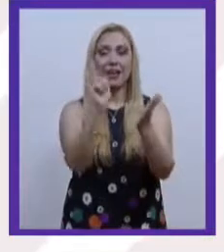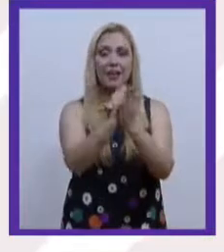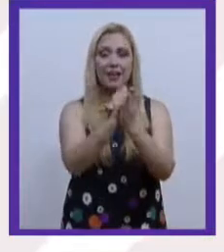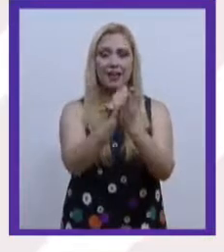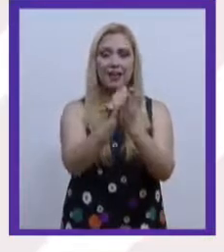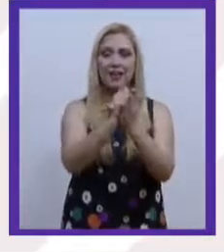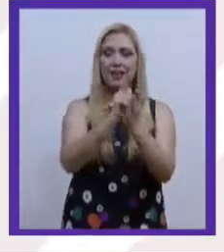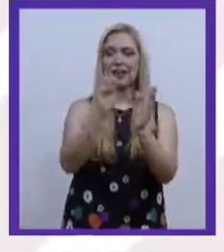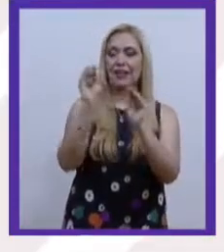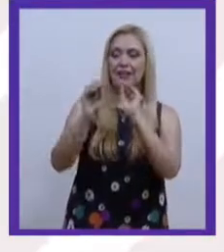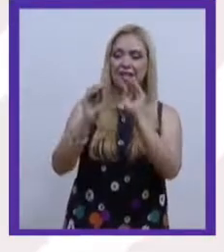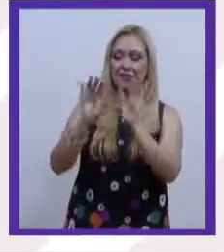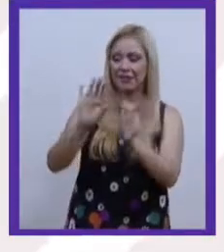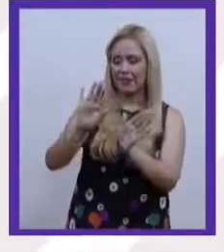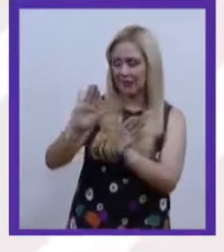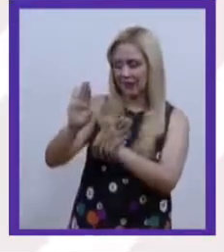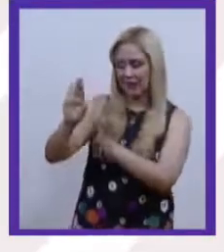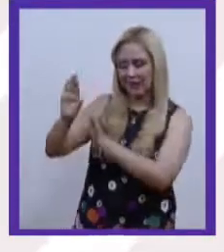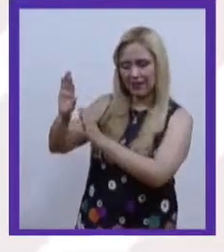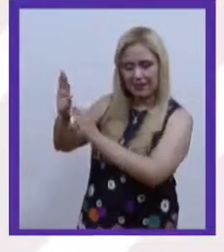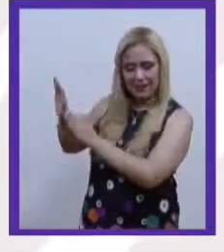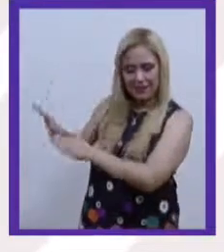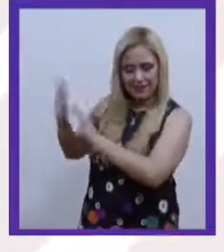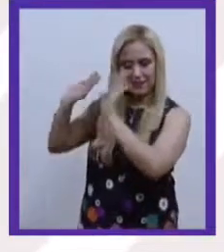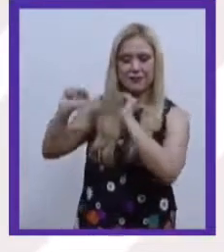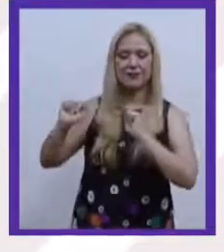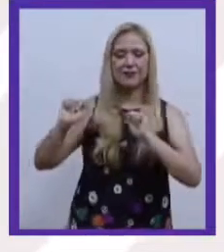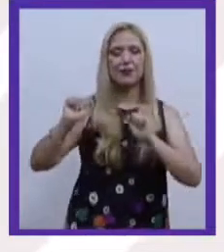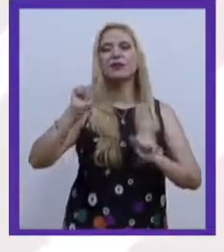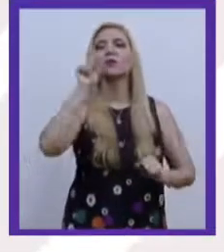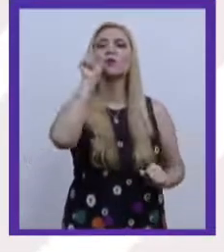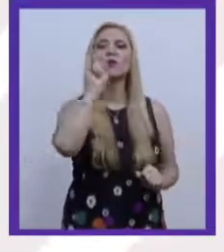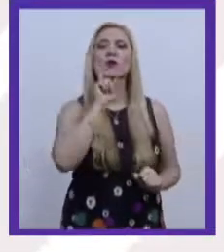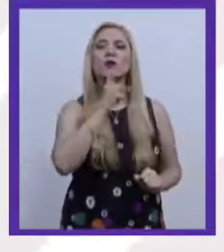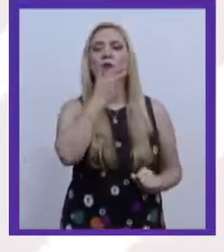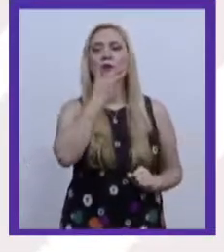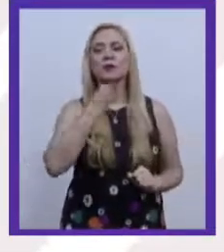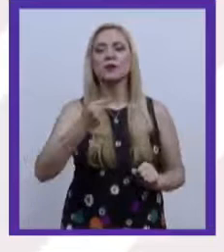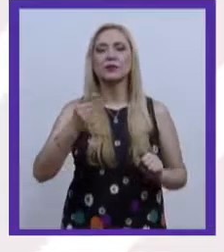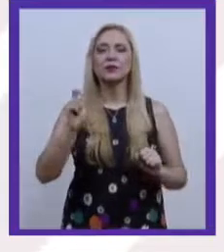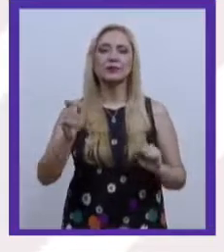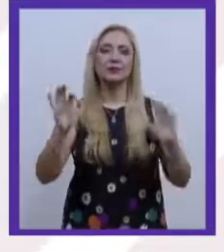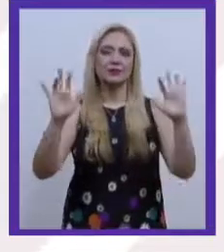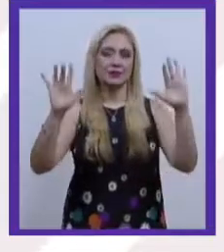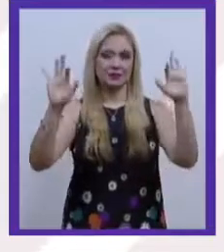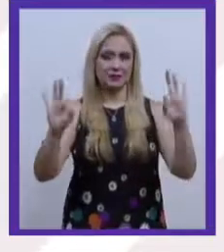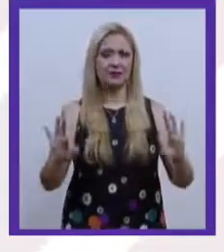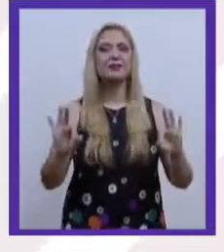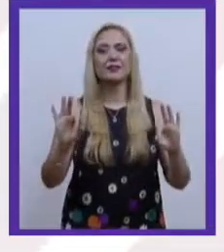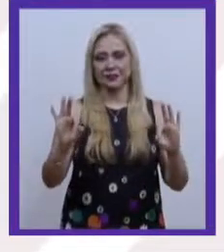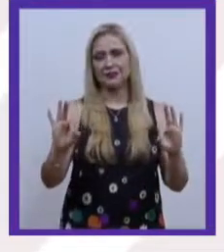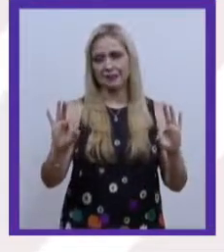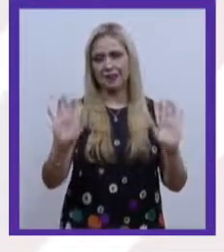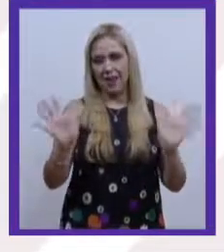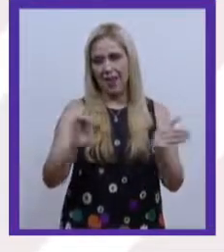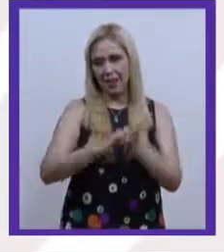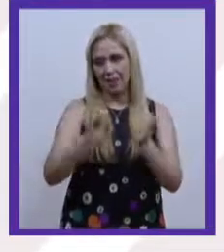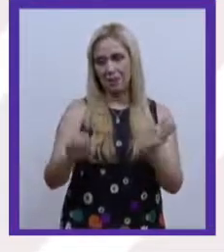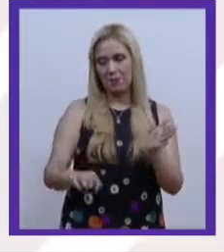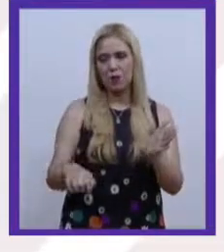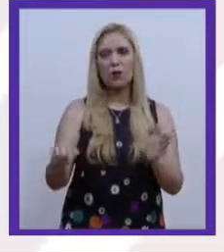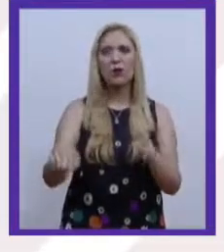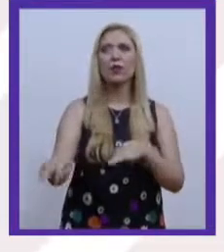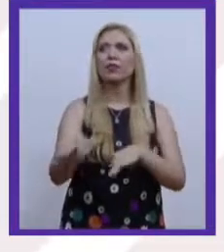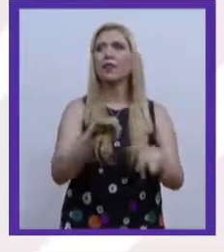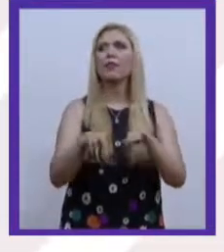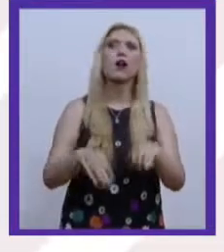atrás, ¿no? O sea, las mujeres, y bueno, la paridad es uno de los, digamos, de los ejemplos más claros, pero también en el mundo del trabajo ya somos